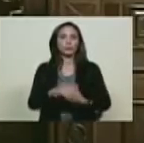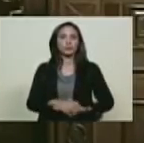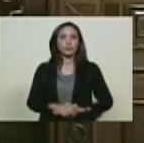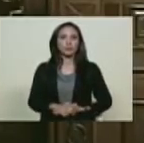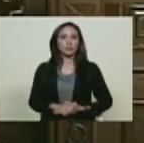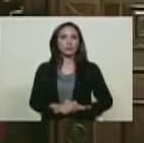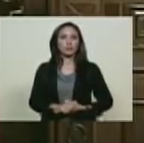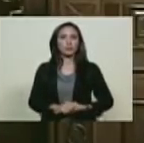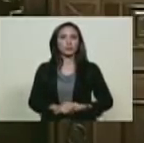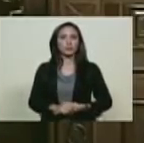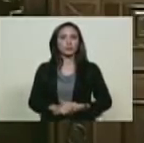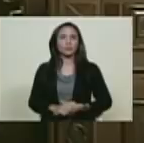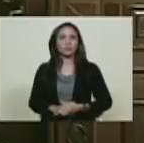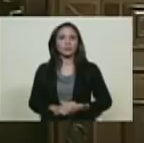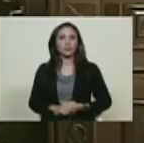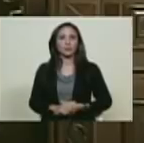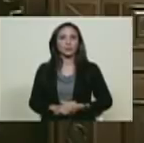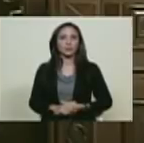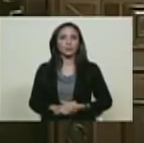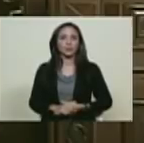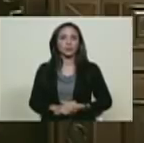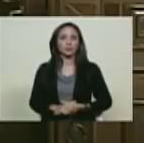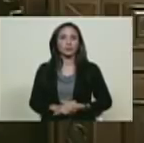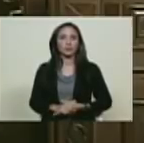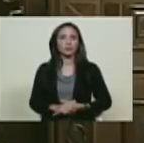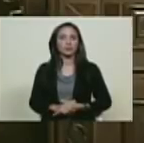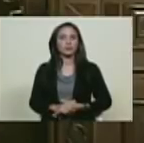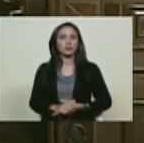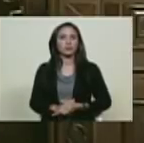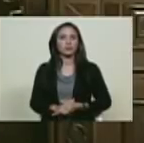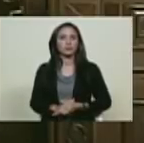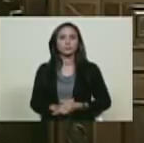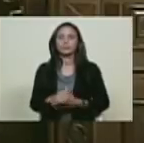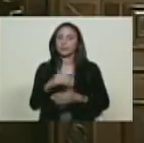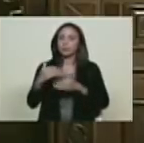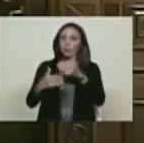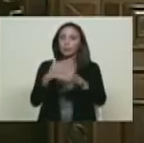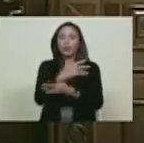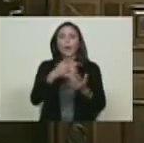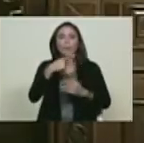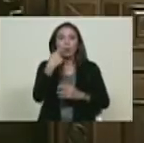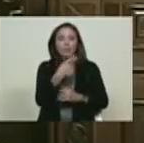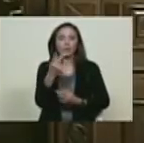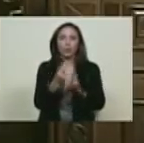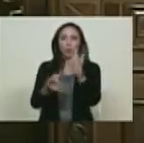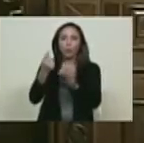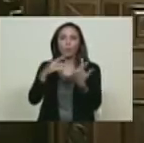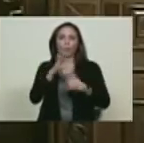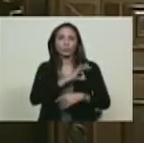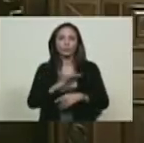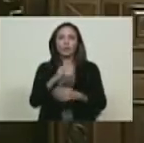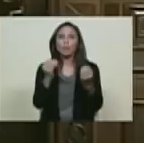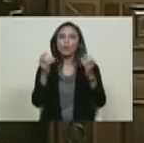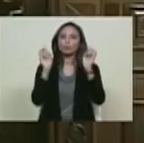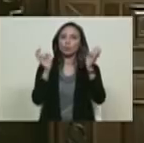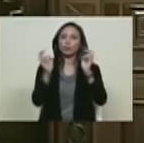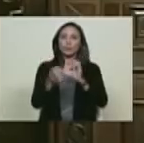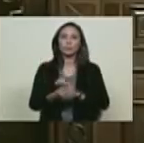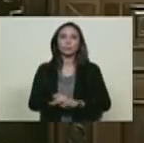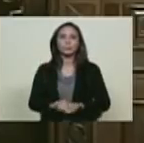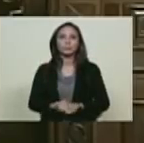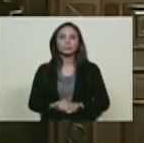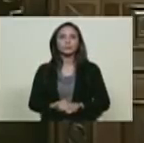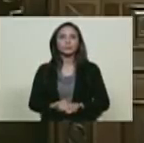como un país potencia en todos los sentidos, en lo moral, en lo espiritual, en lo político, en lo económico. Esa es la gran